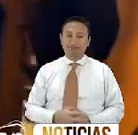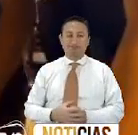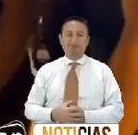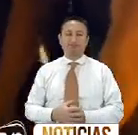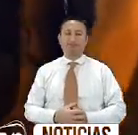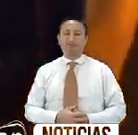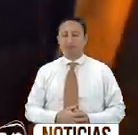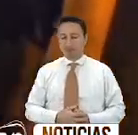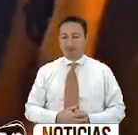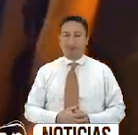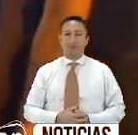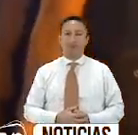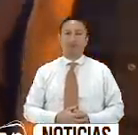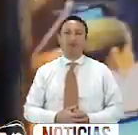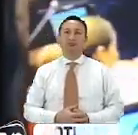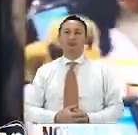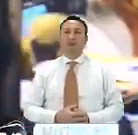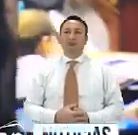Jorge Escobar.